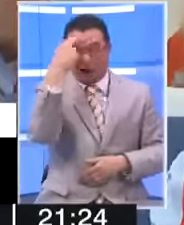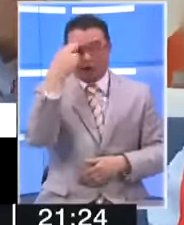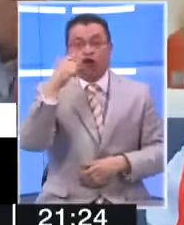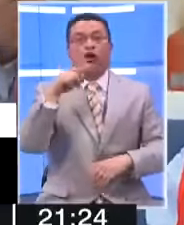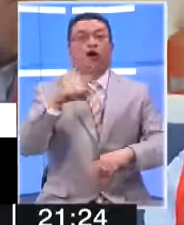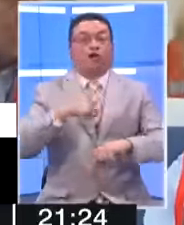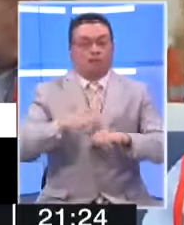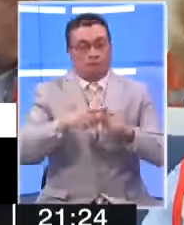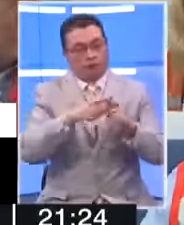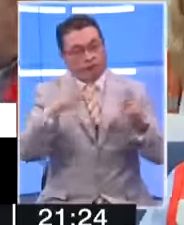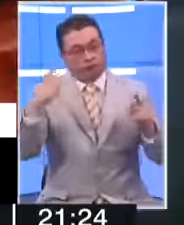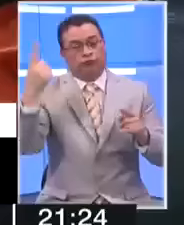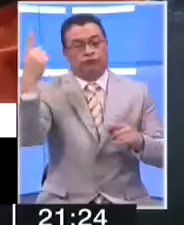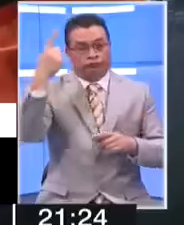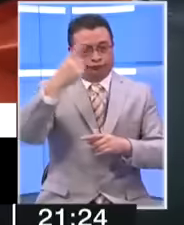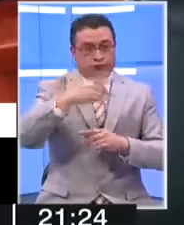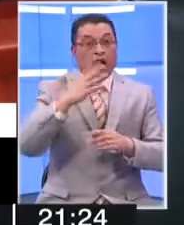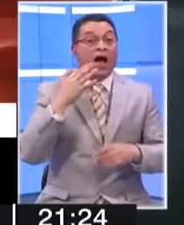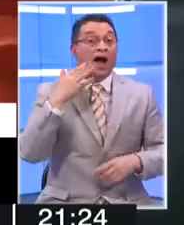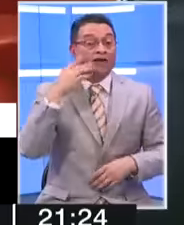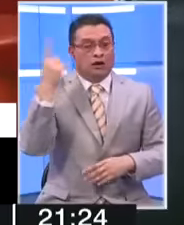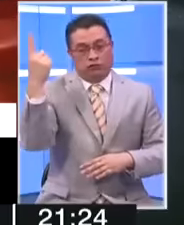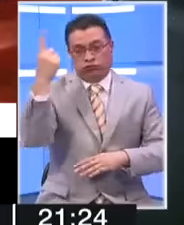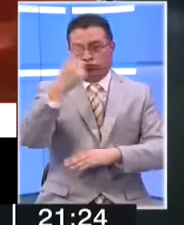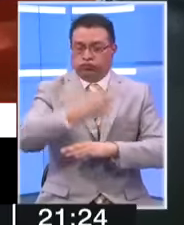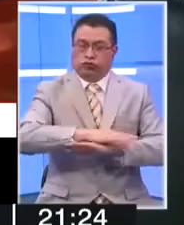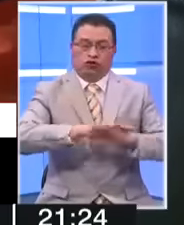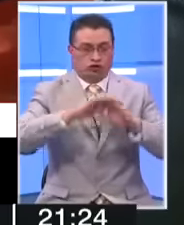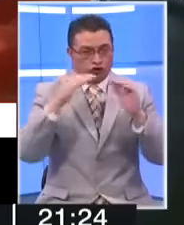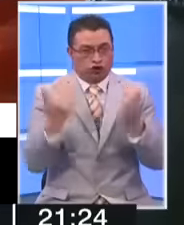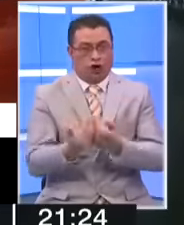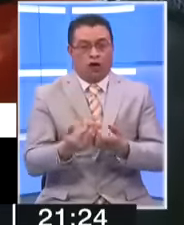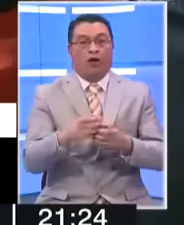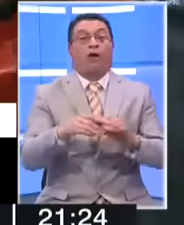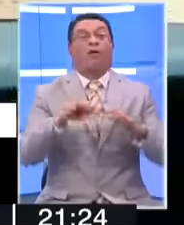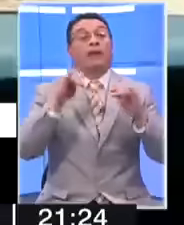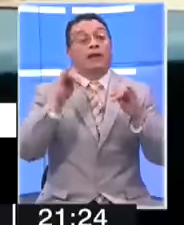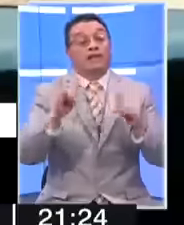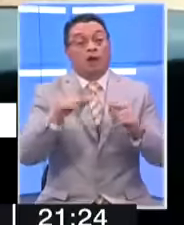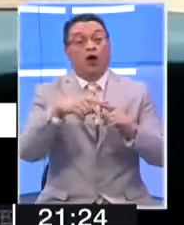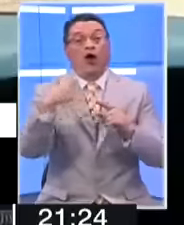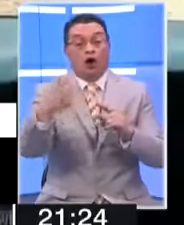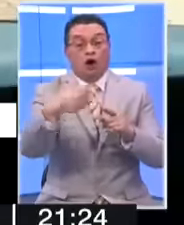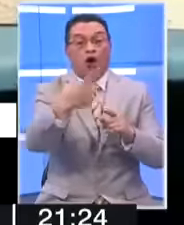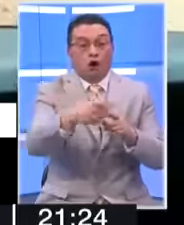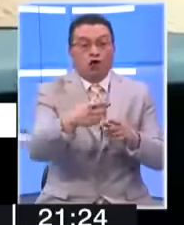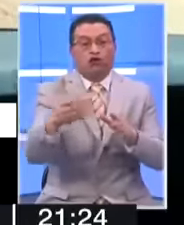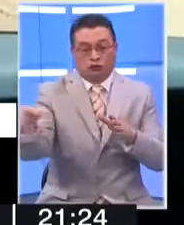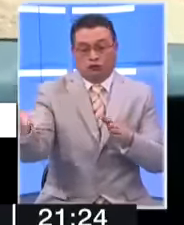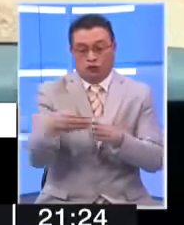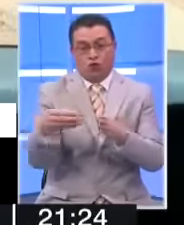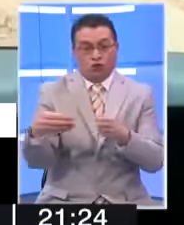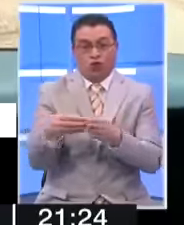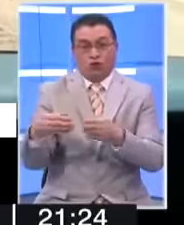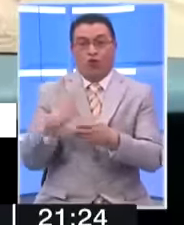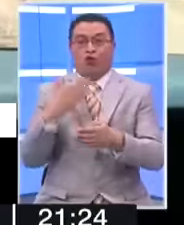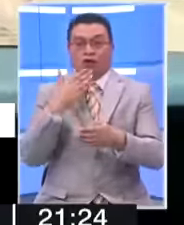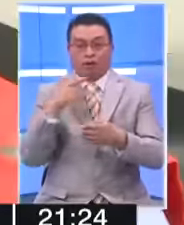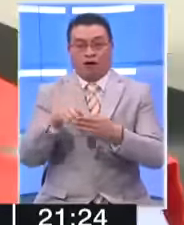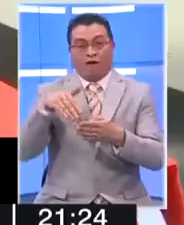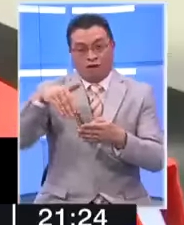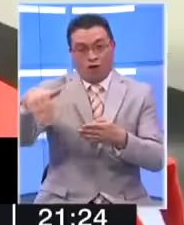tarde y a comienzos de abril quedará completamente operativa, servicio que luego estará integrado con los otros medios de transporte en esta nueva